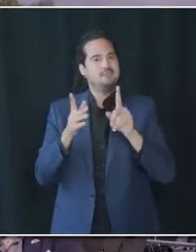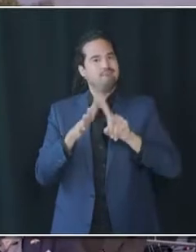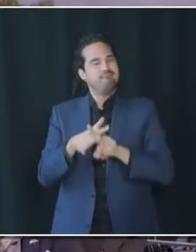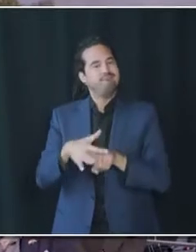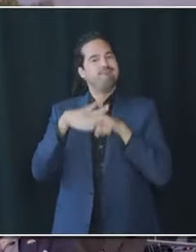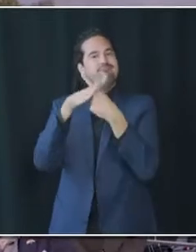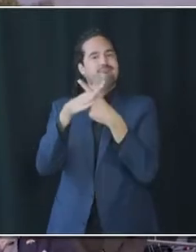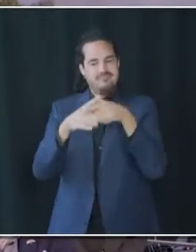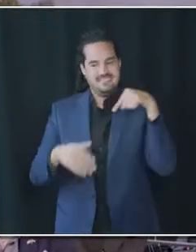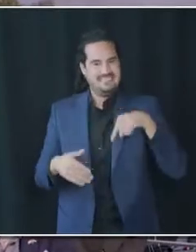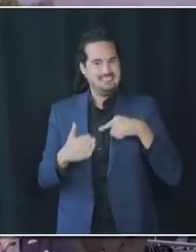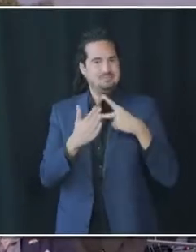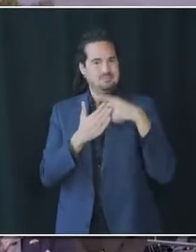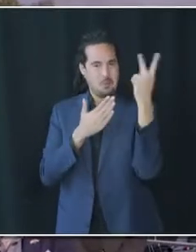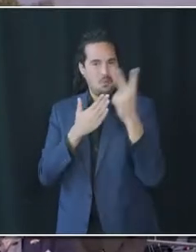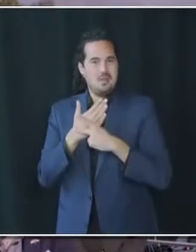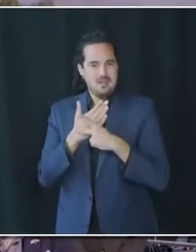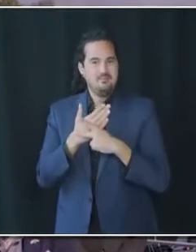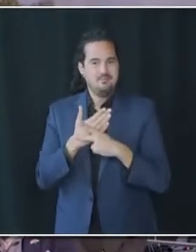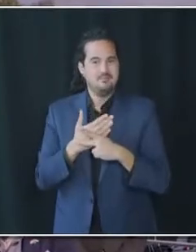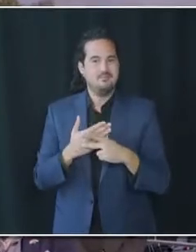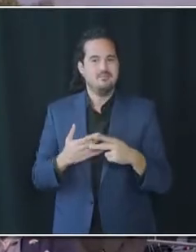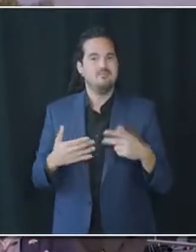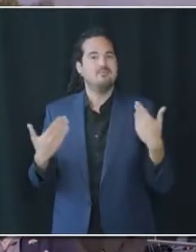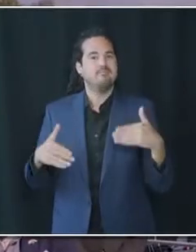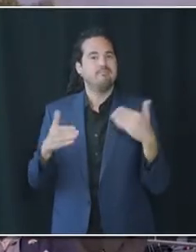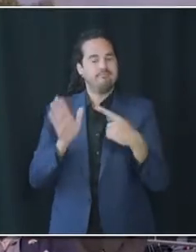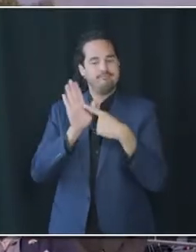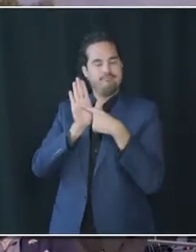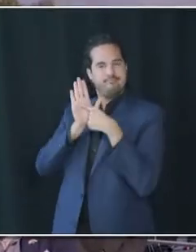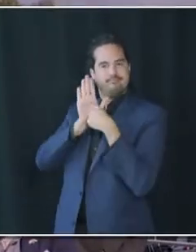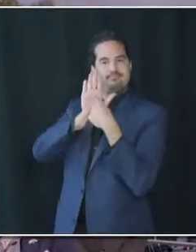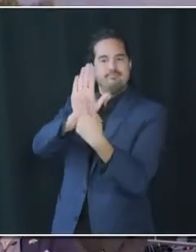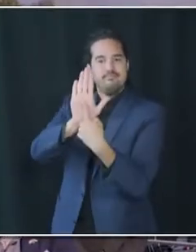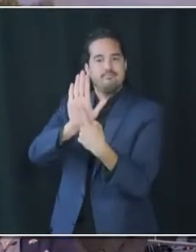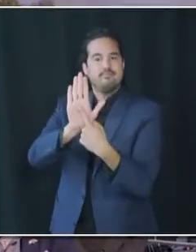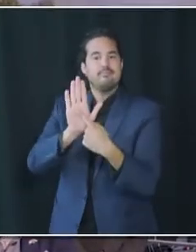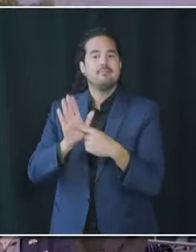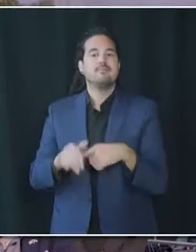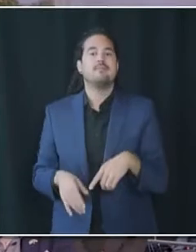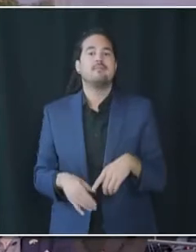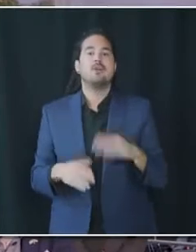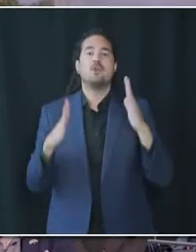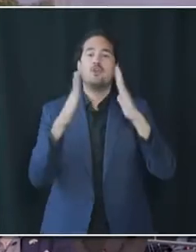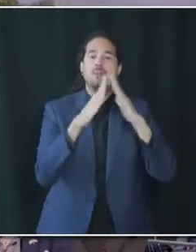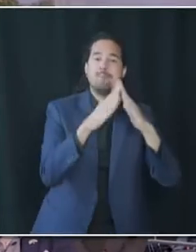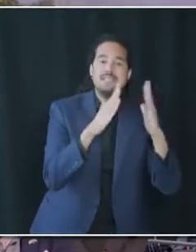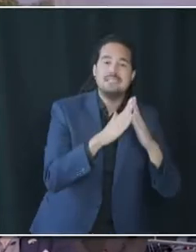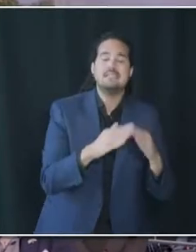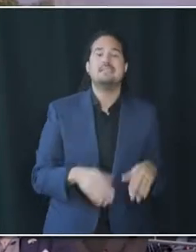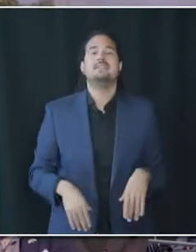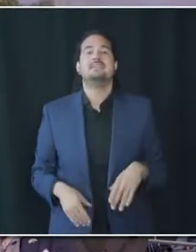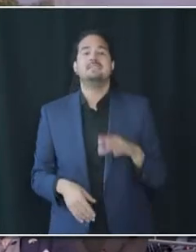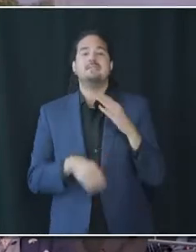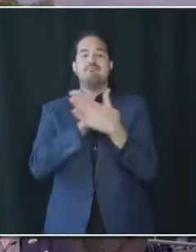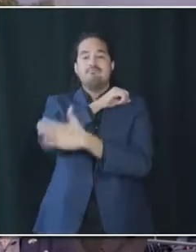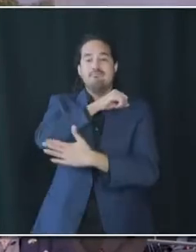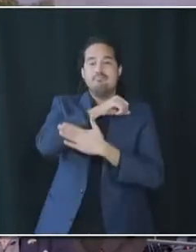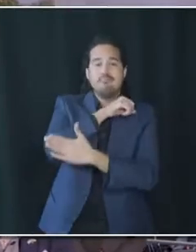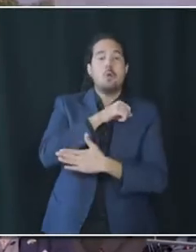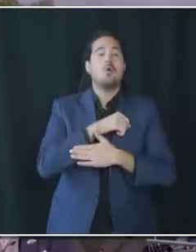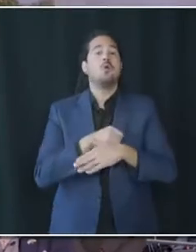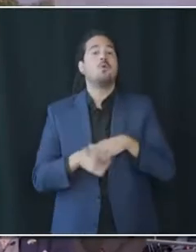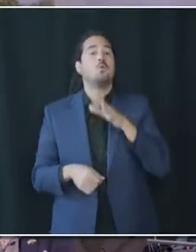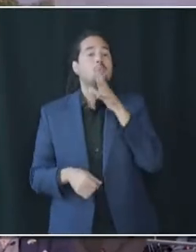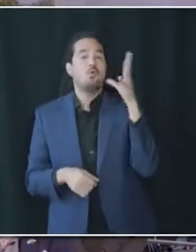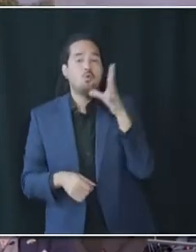reflexión de california tenemos comunidades urbanas comunidades suburbanas comunidades rurales individuos de